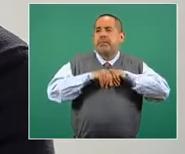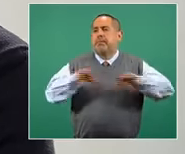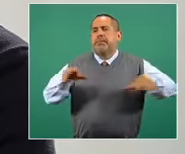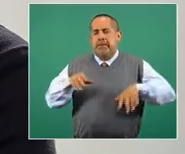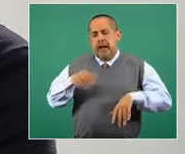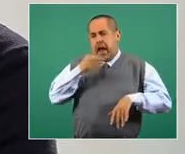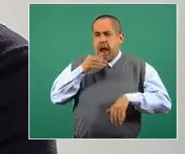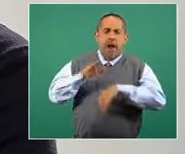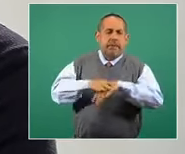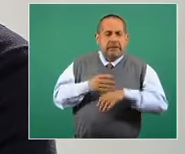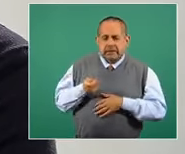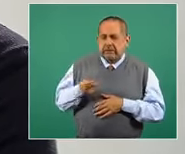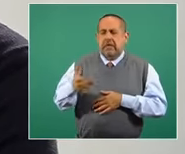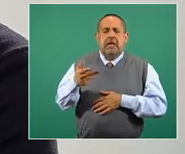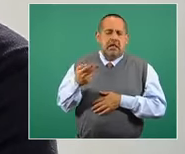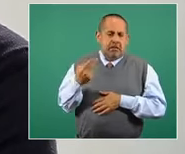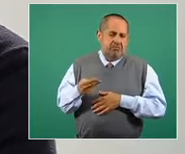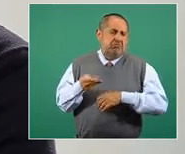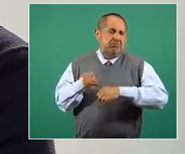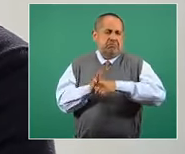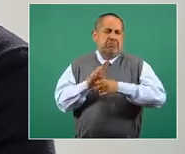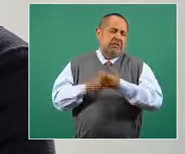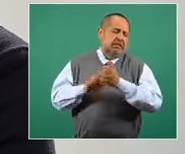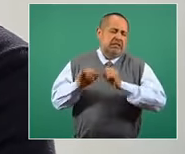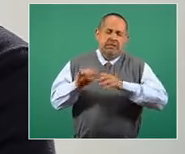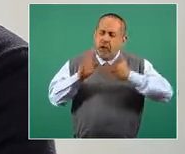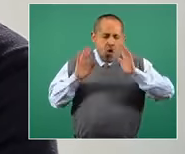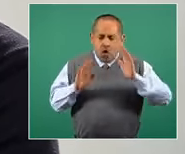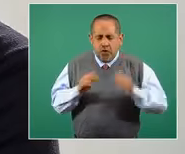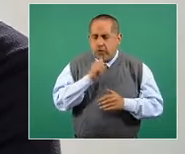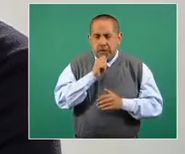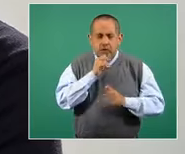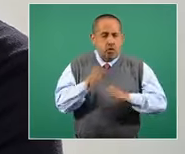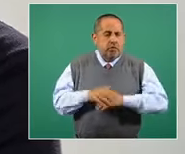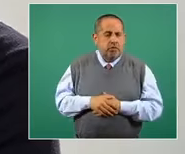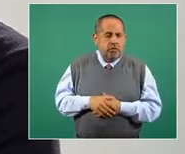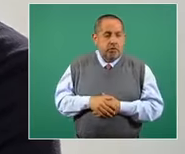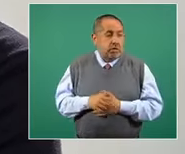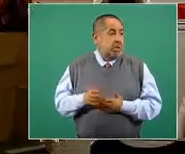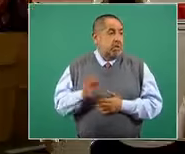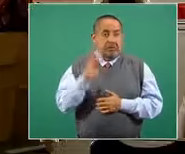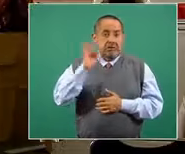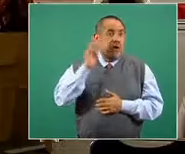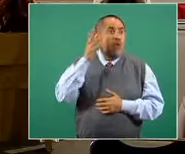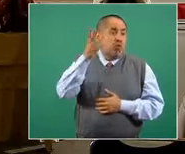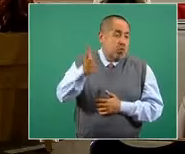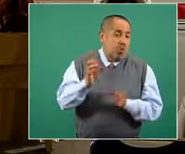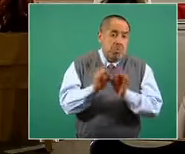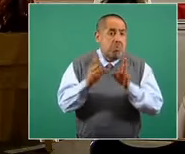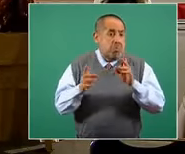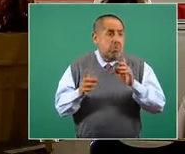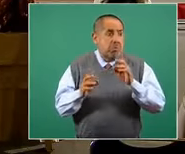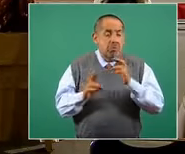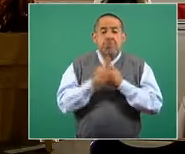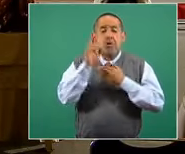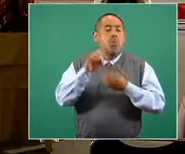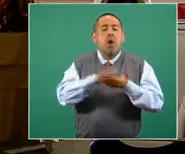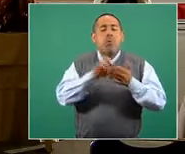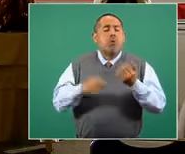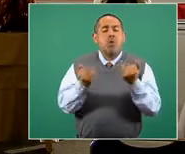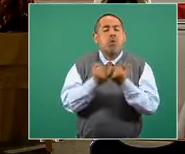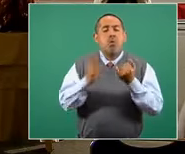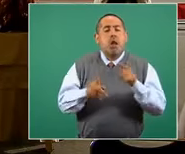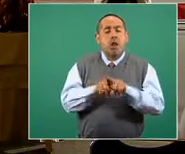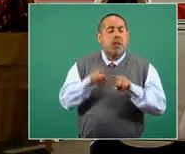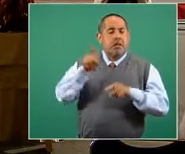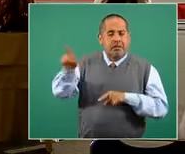veces estas denominaciones, por así decirlo. Entonces, eso no quiere decir que no pueda haber, así como en su momento hubo una variante